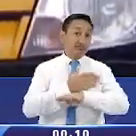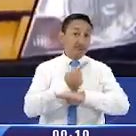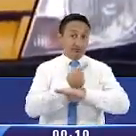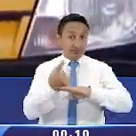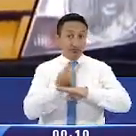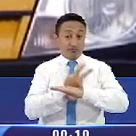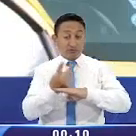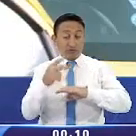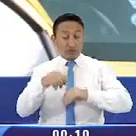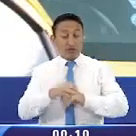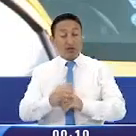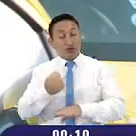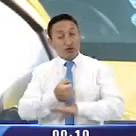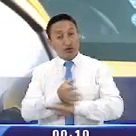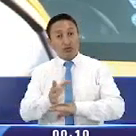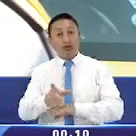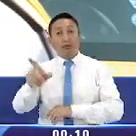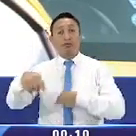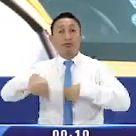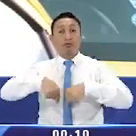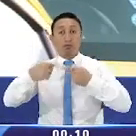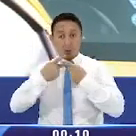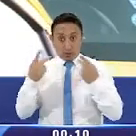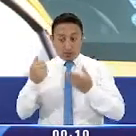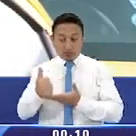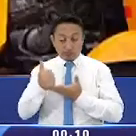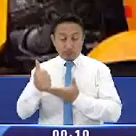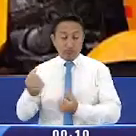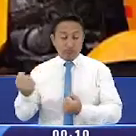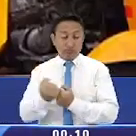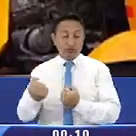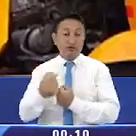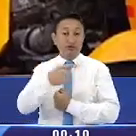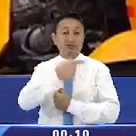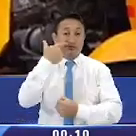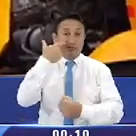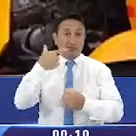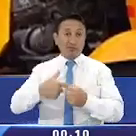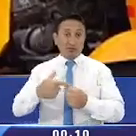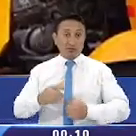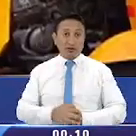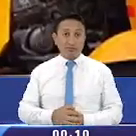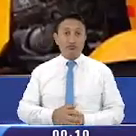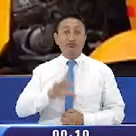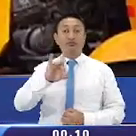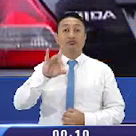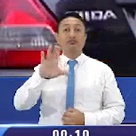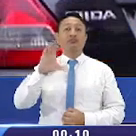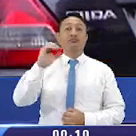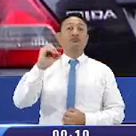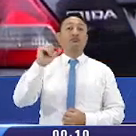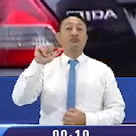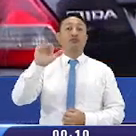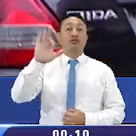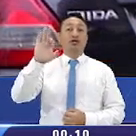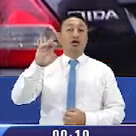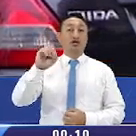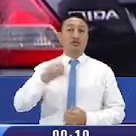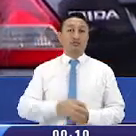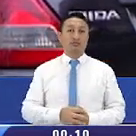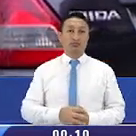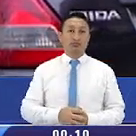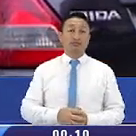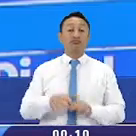sugerido compensaciones para los transportes populares que usan gasolina extra y ecop país de 85 octanos Vega también explicó que el